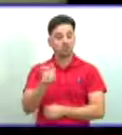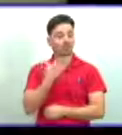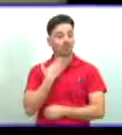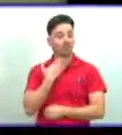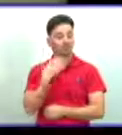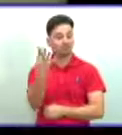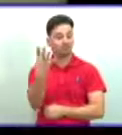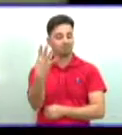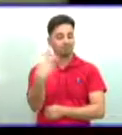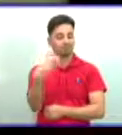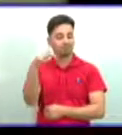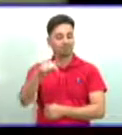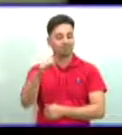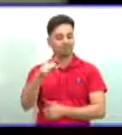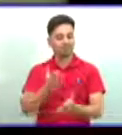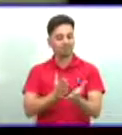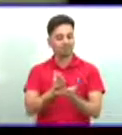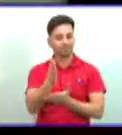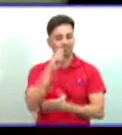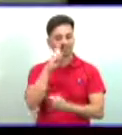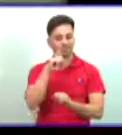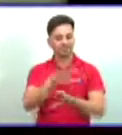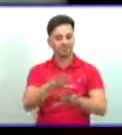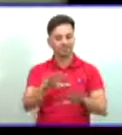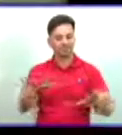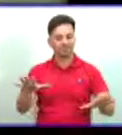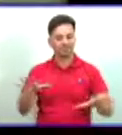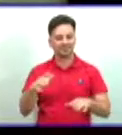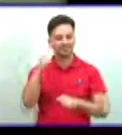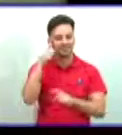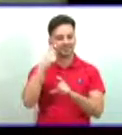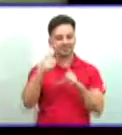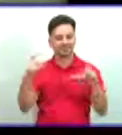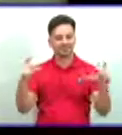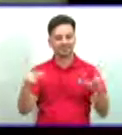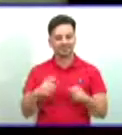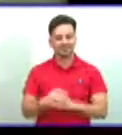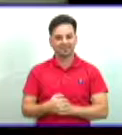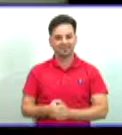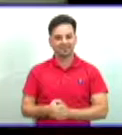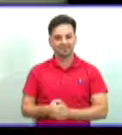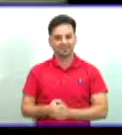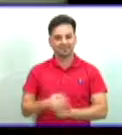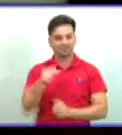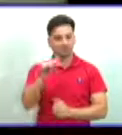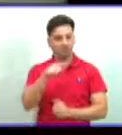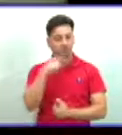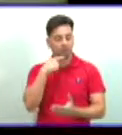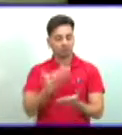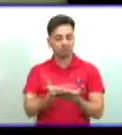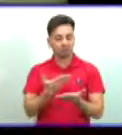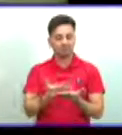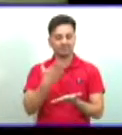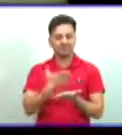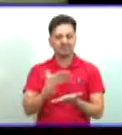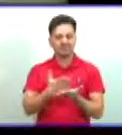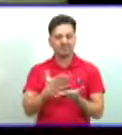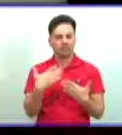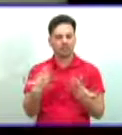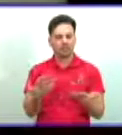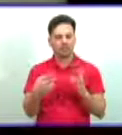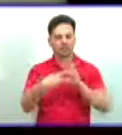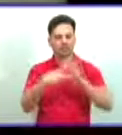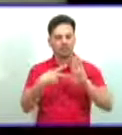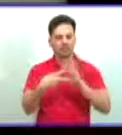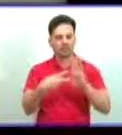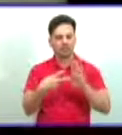que dedicamos a las ciencias naturales. Hoy les proponemos una clase en la que nos vamos a estar refiriendo a la